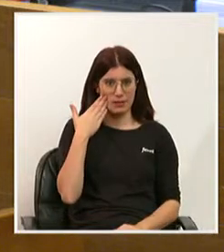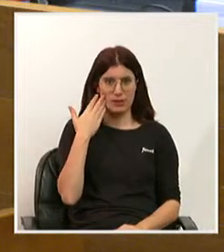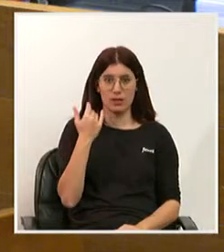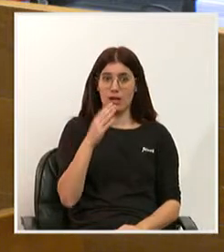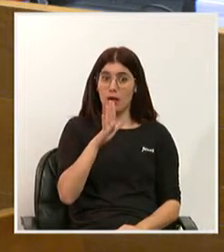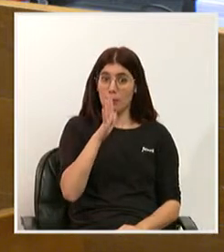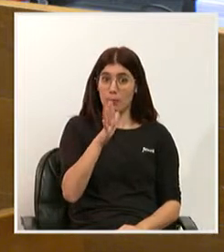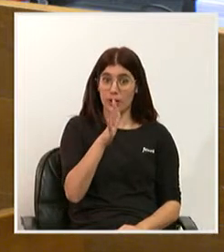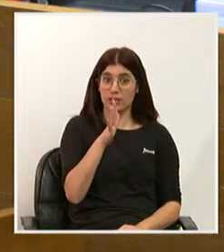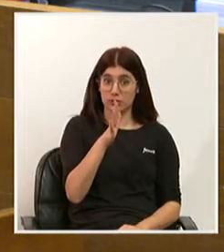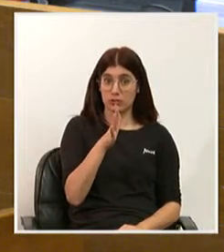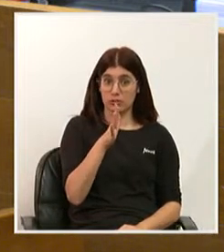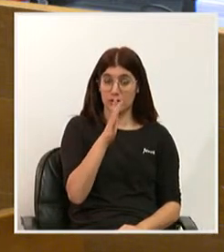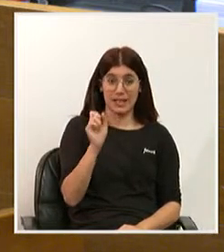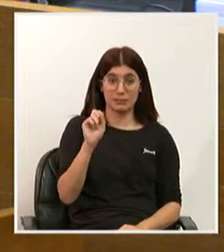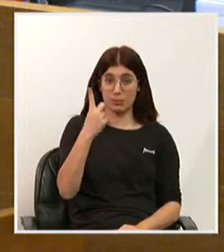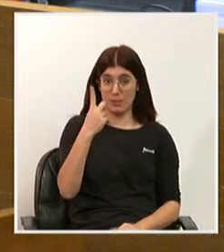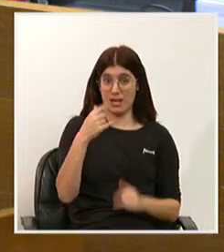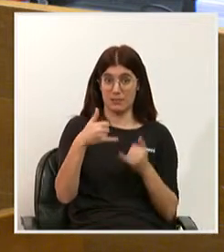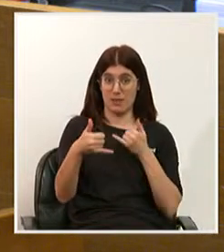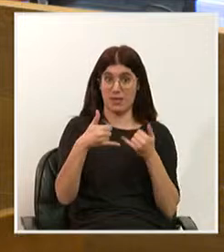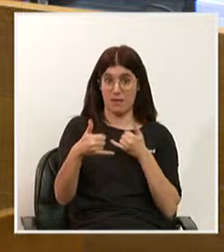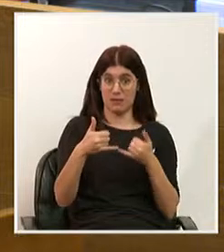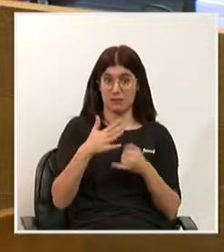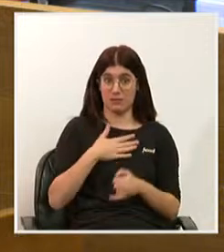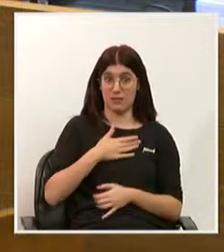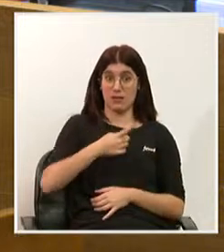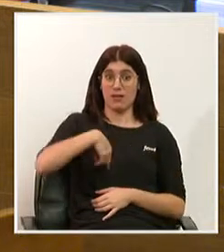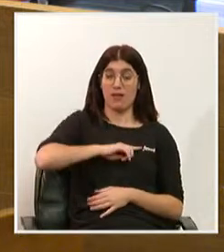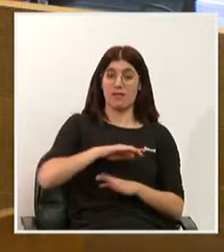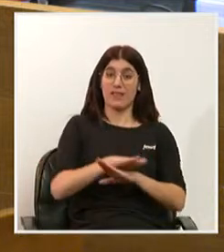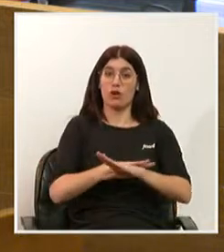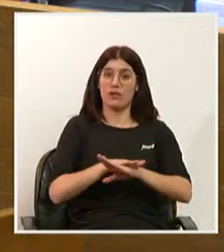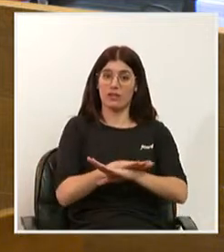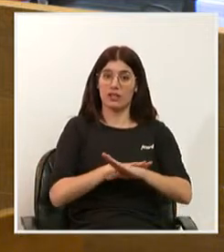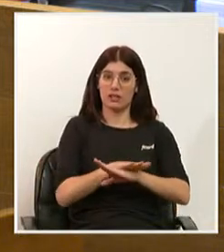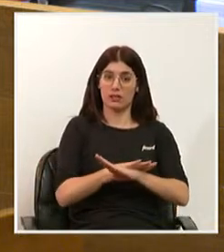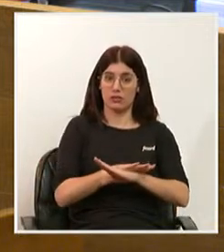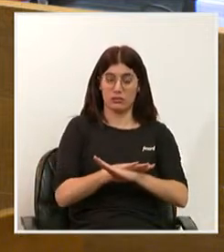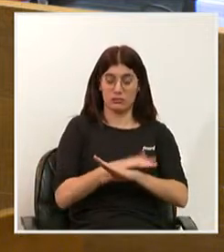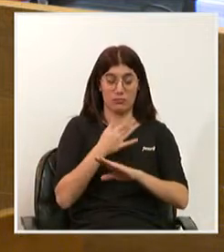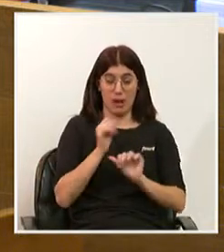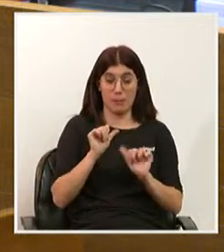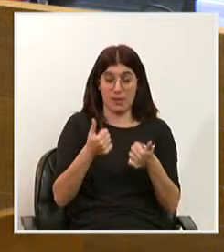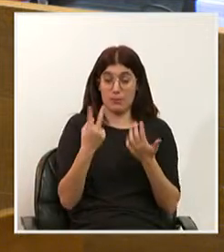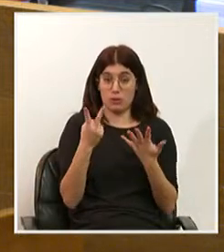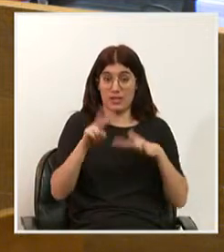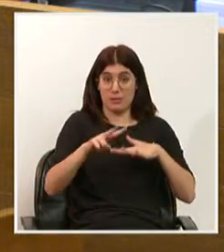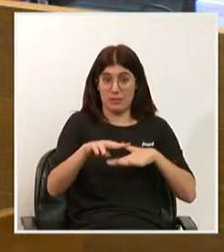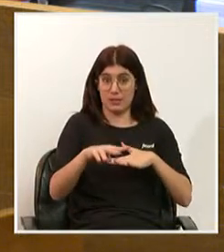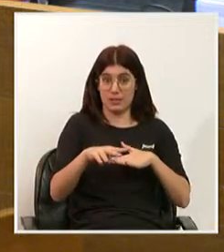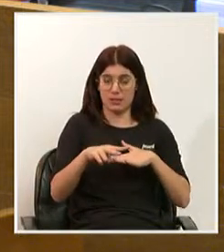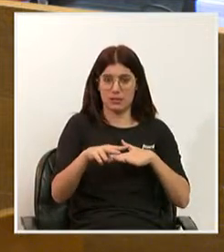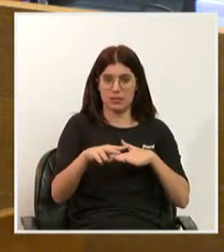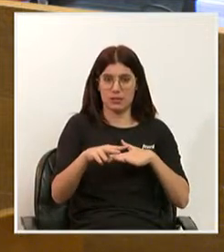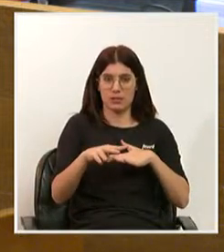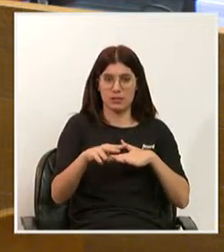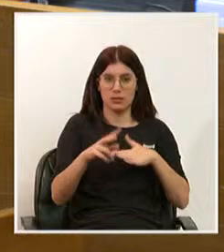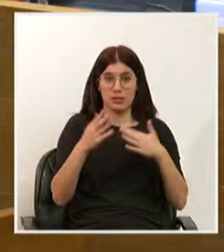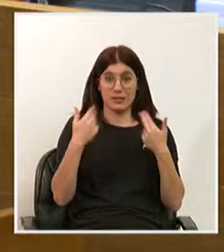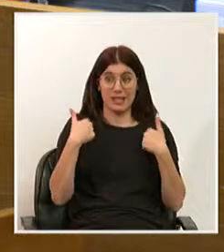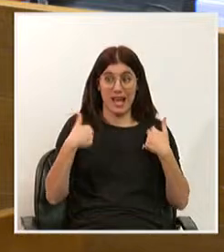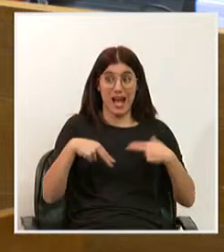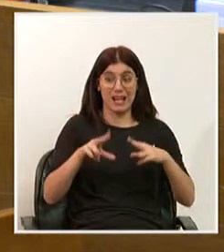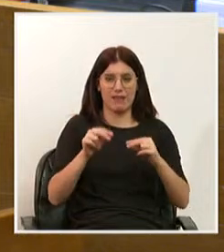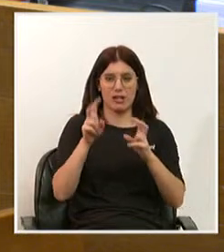primeras medidas que tomó este consell hace ya sus primeros 7 meses fue el de acabar con el